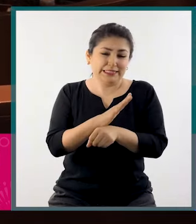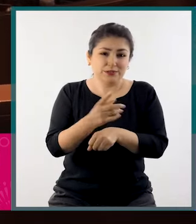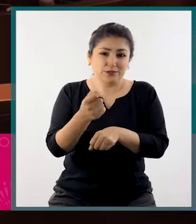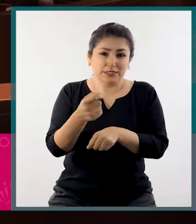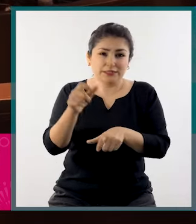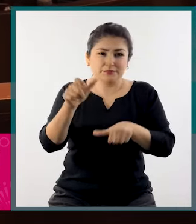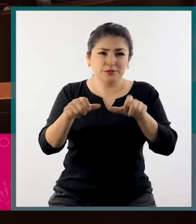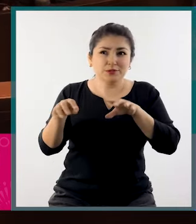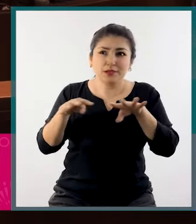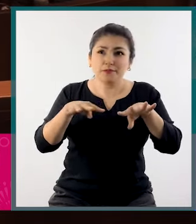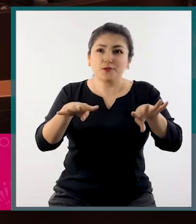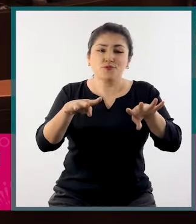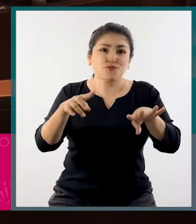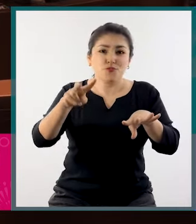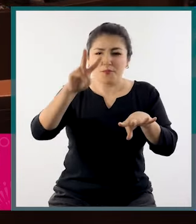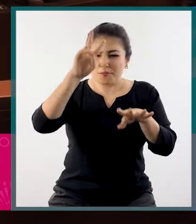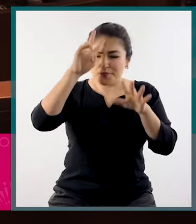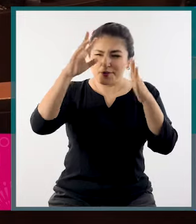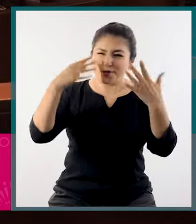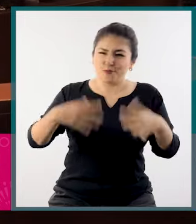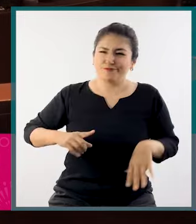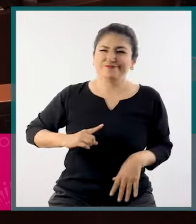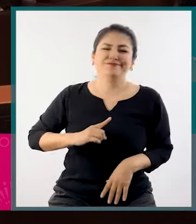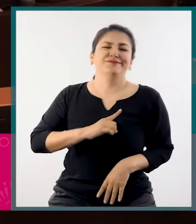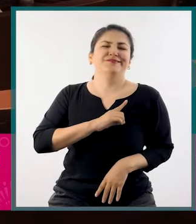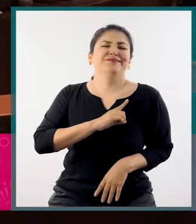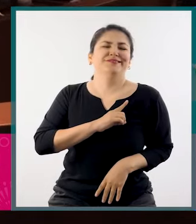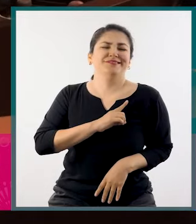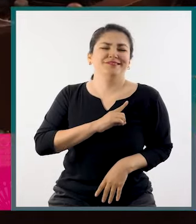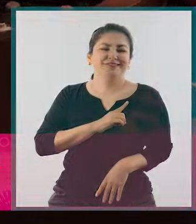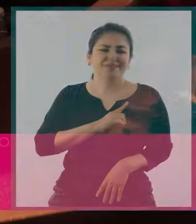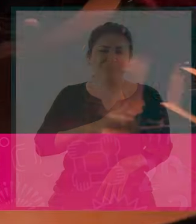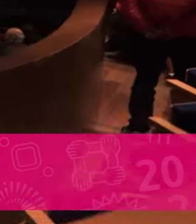un espectáculo lleno de peruanidad.